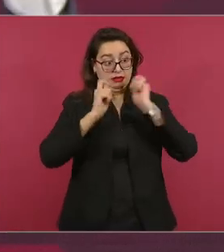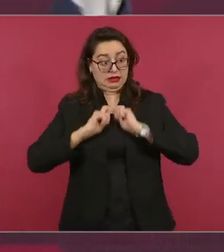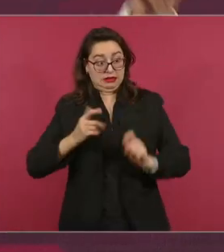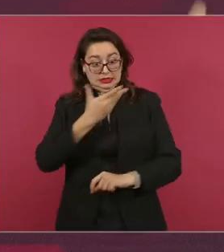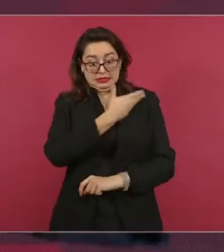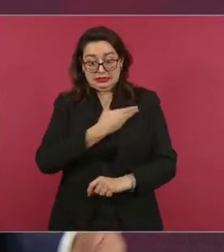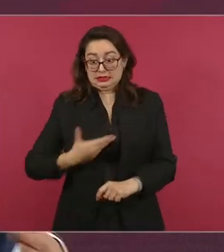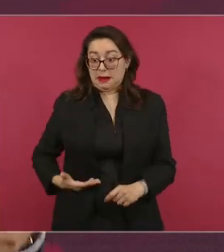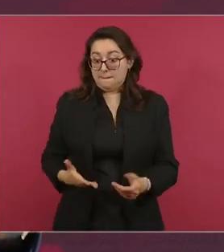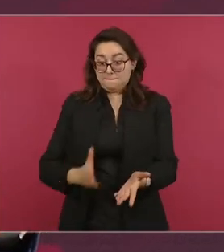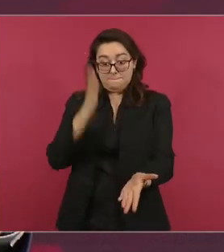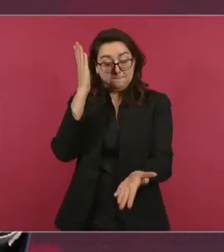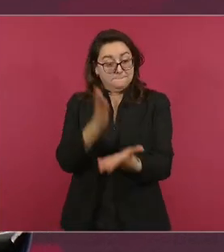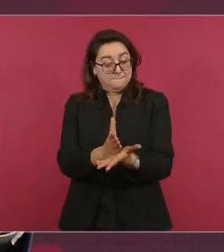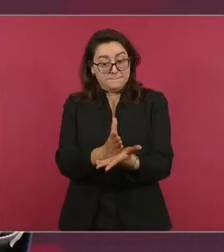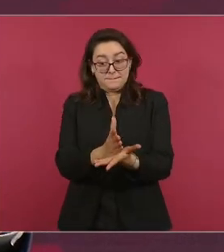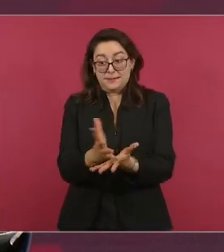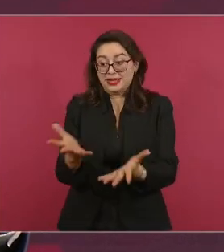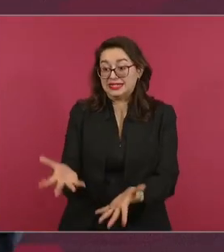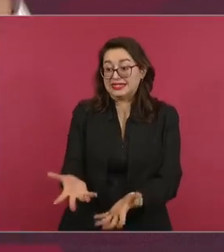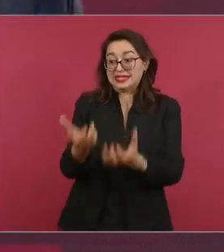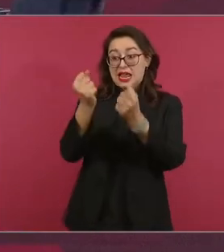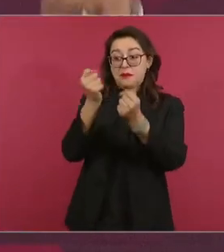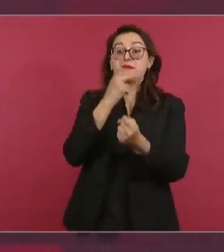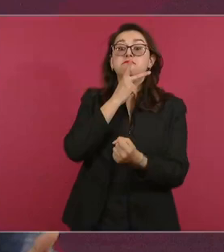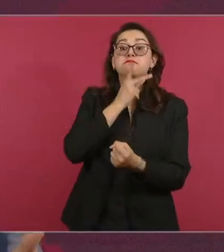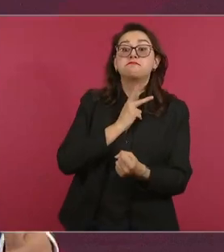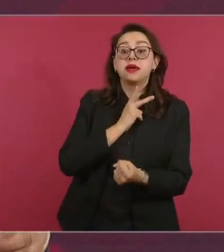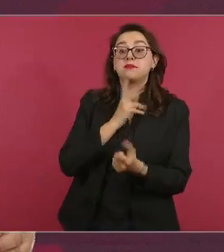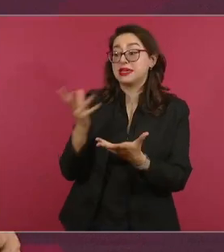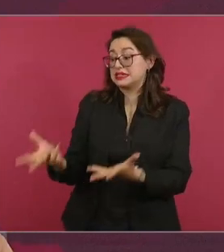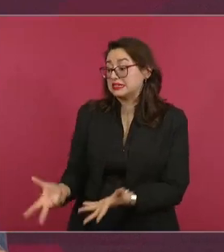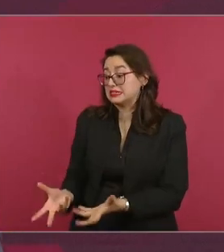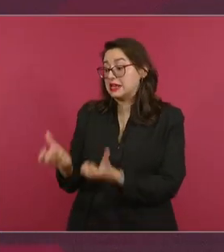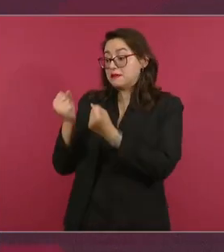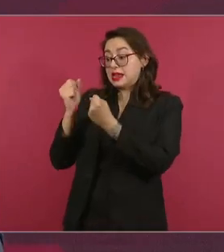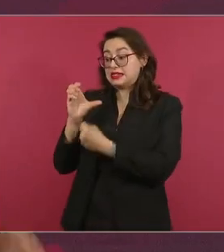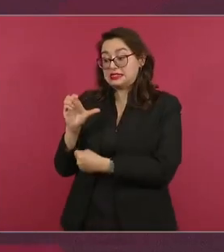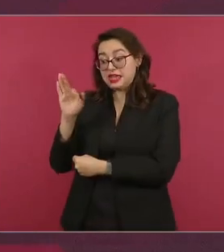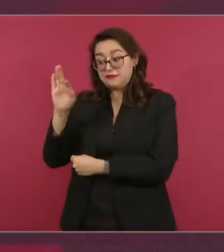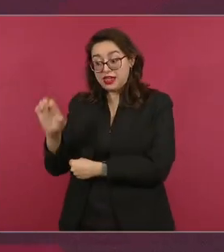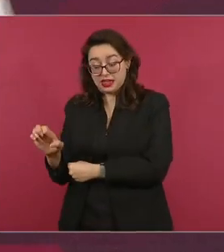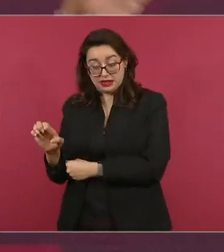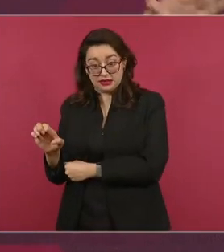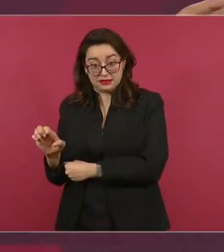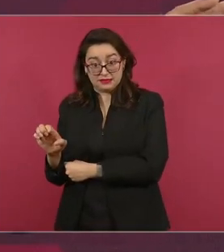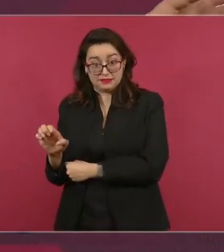se los planteo de otra manera, si no hubiésemos ganado nosotros,